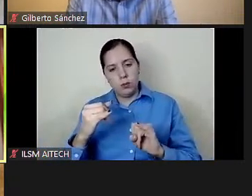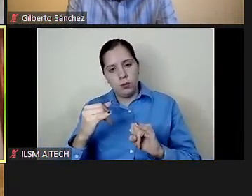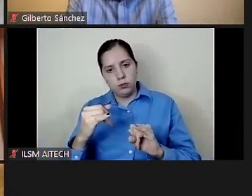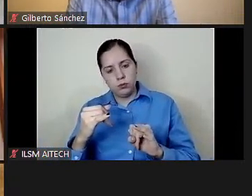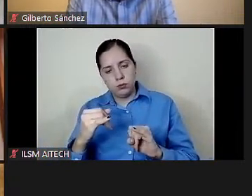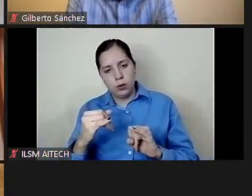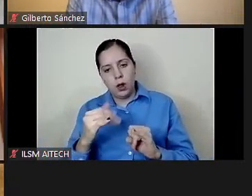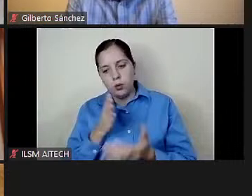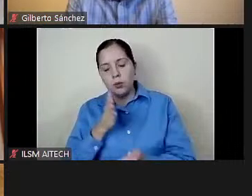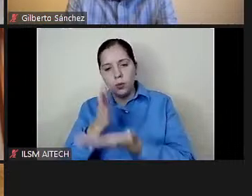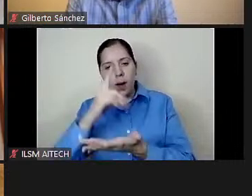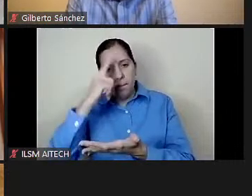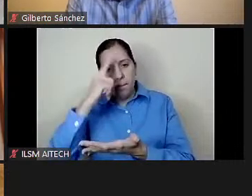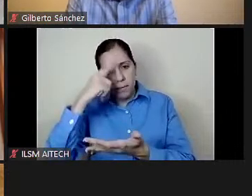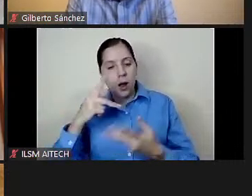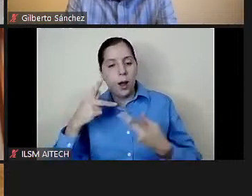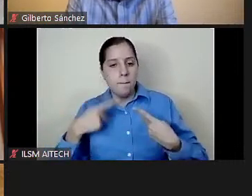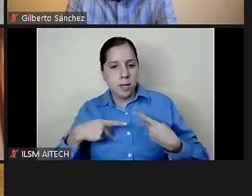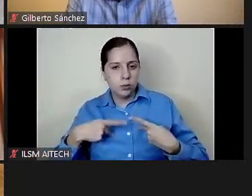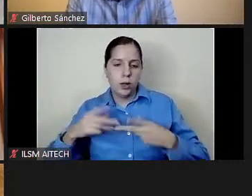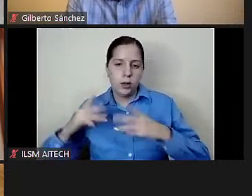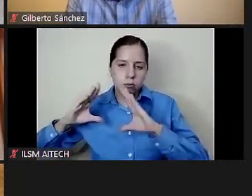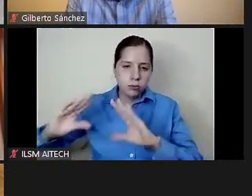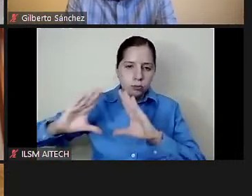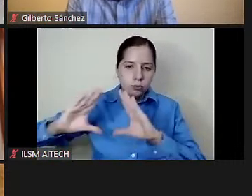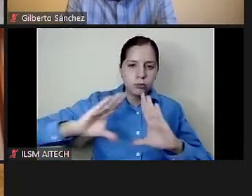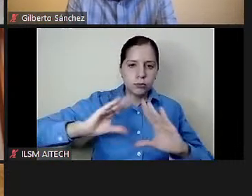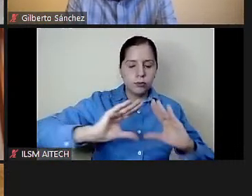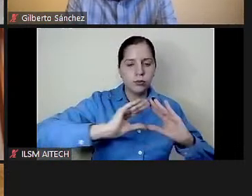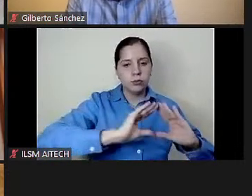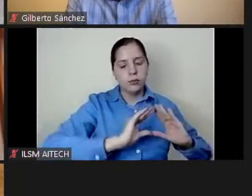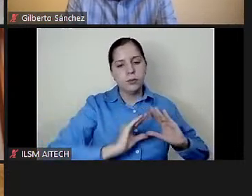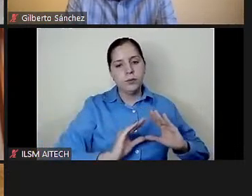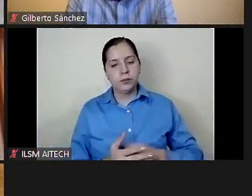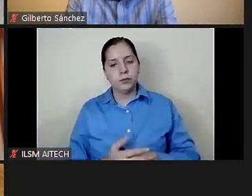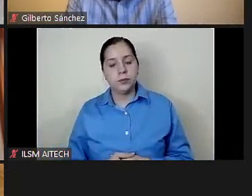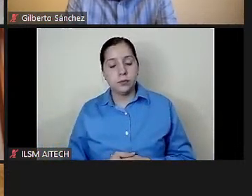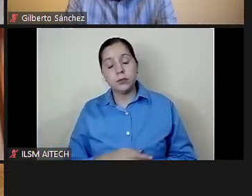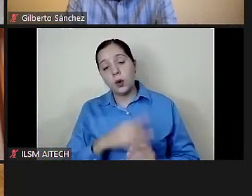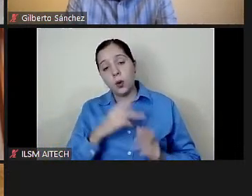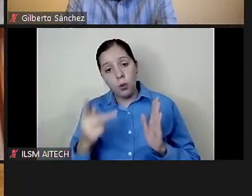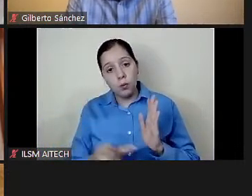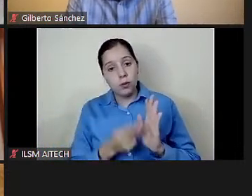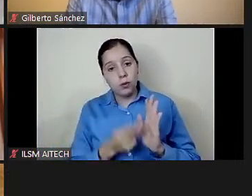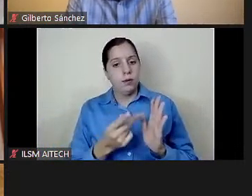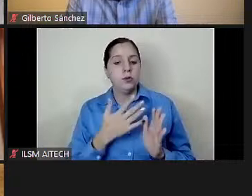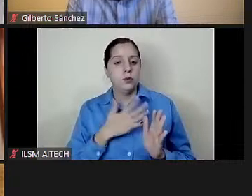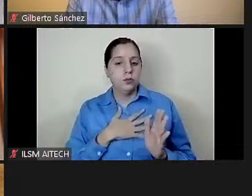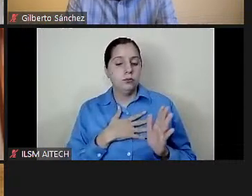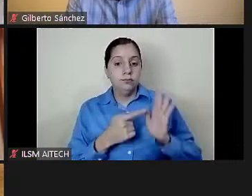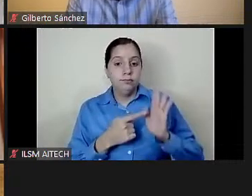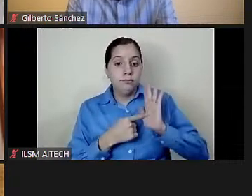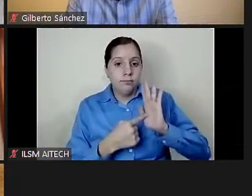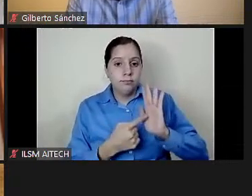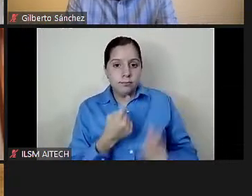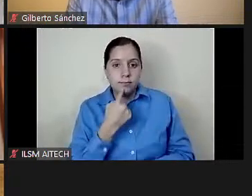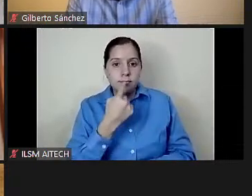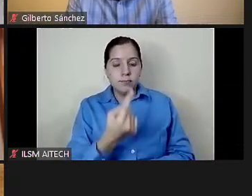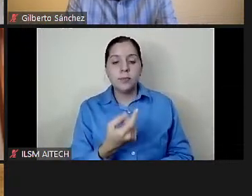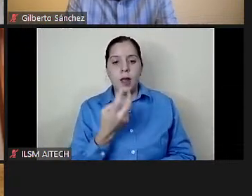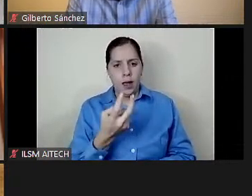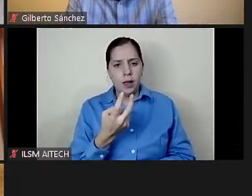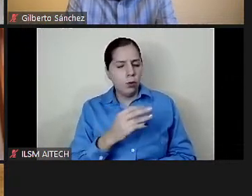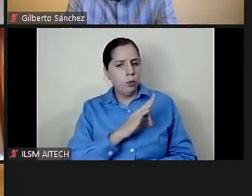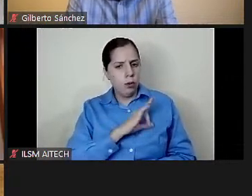orientación a la población en esta materia. Entonces, bueno, pues lo vuelvo a señalar, esto nos permite reforzar lo que ya